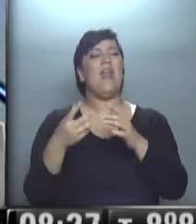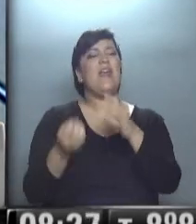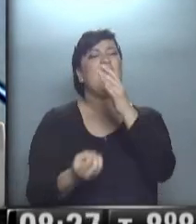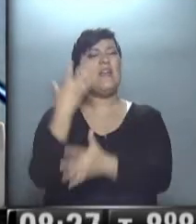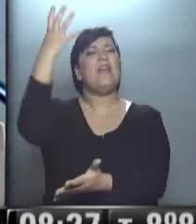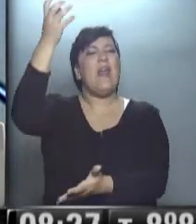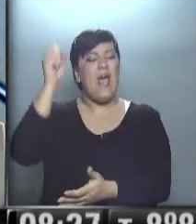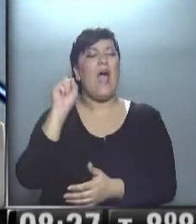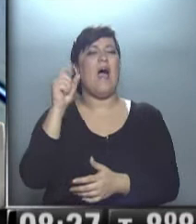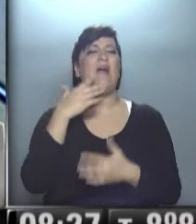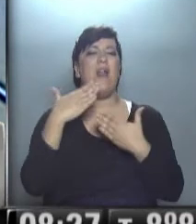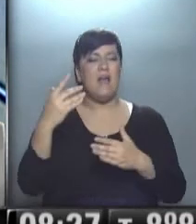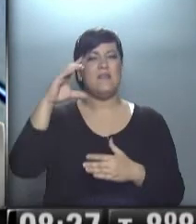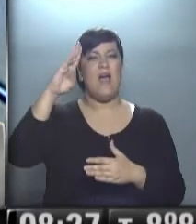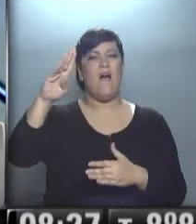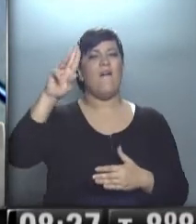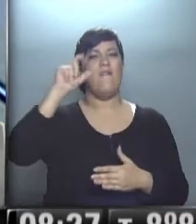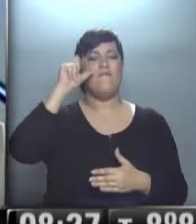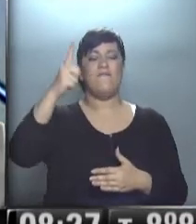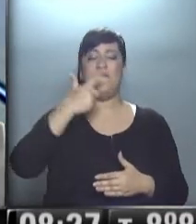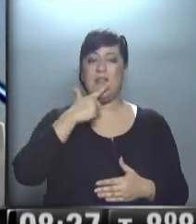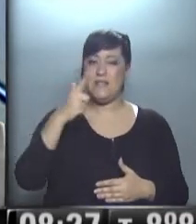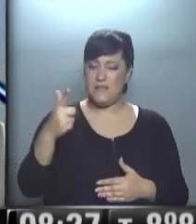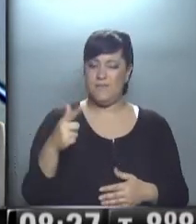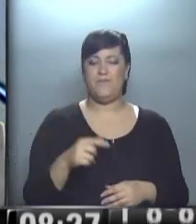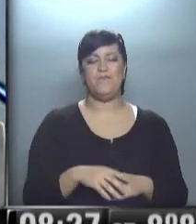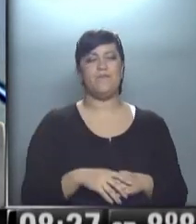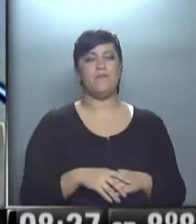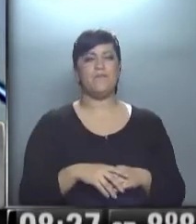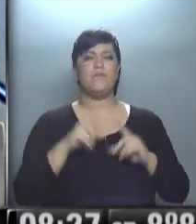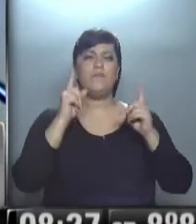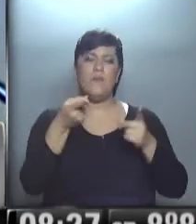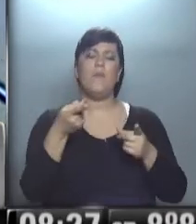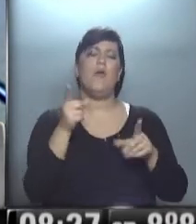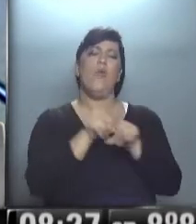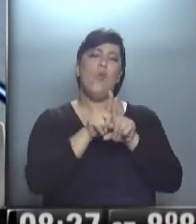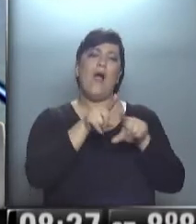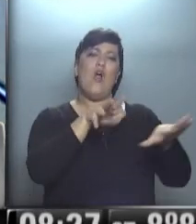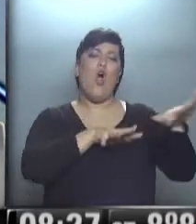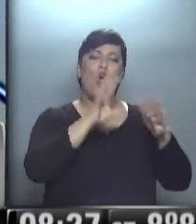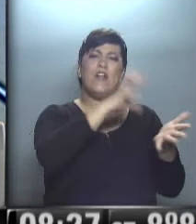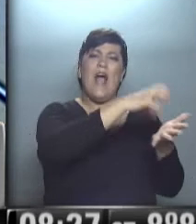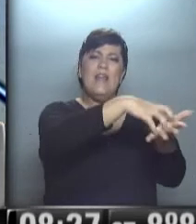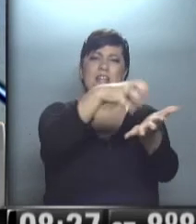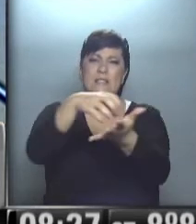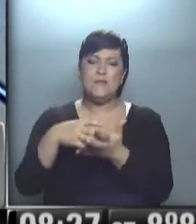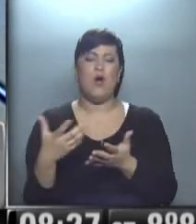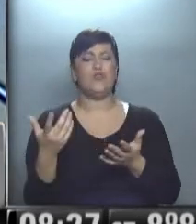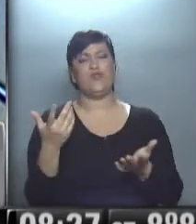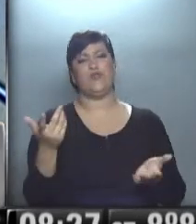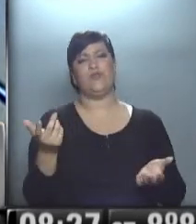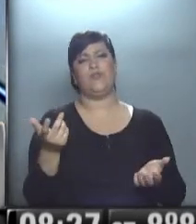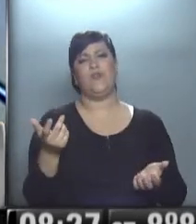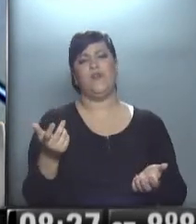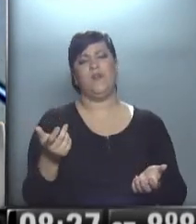respecto a la incapacidad de los organismos creados oportunamente